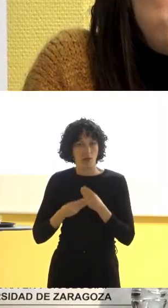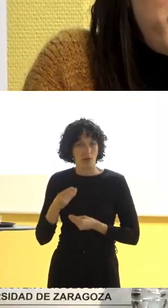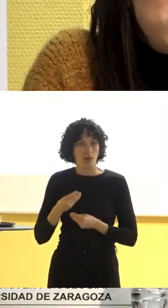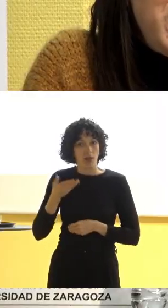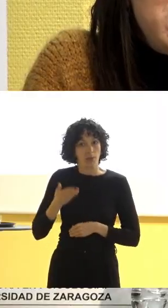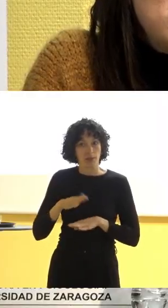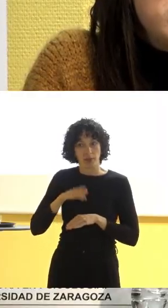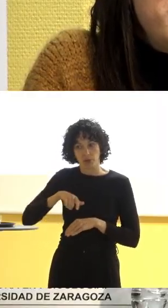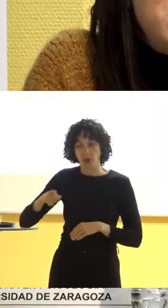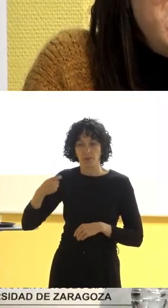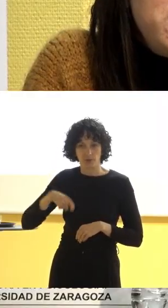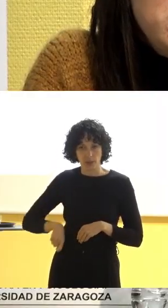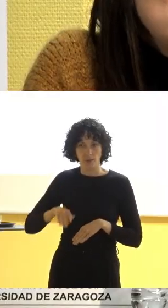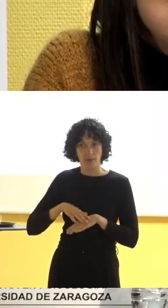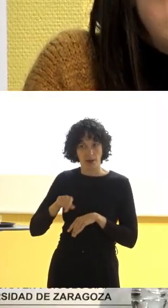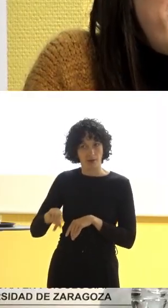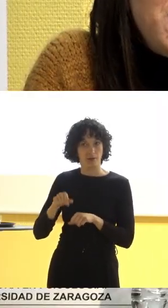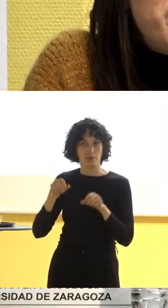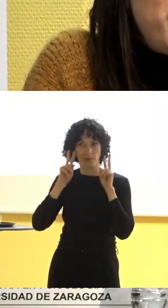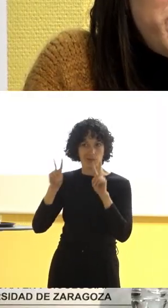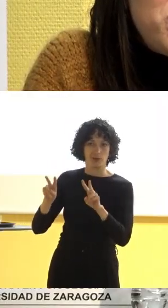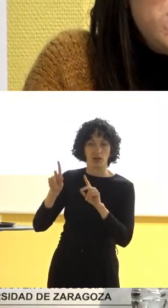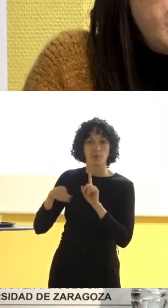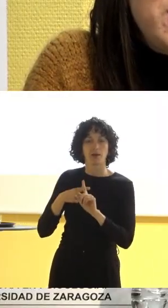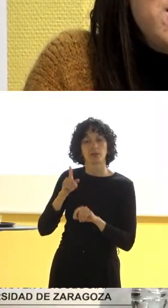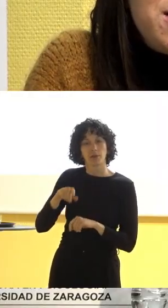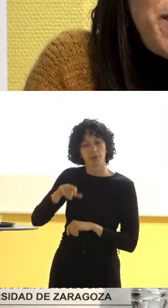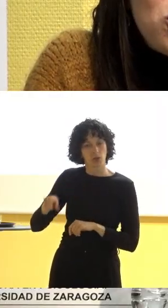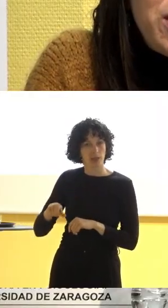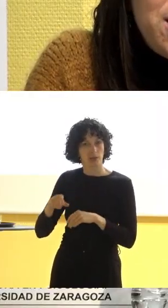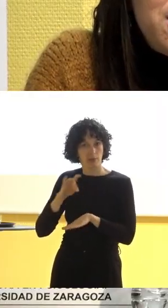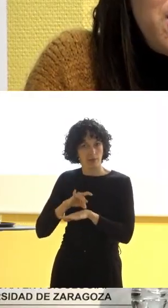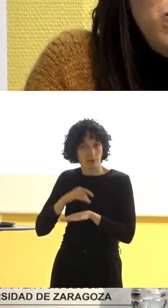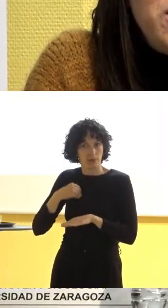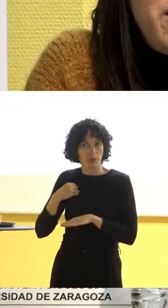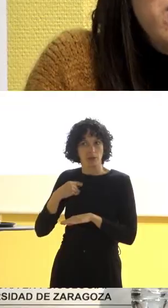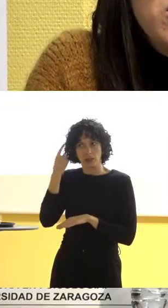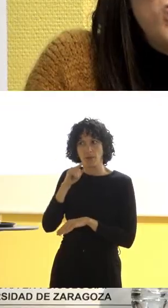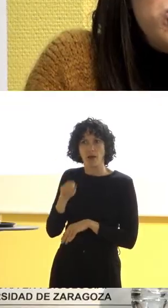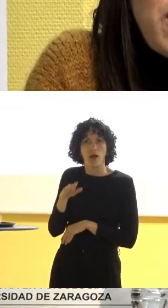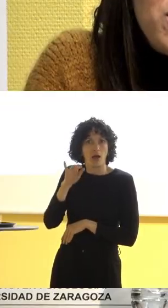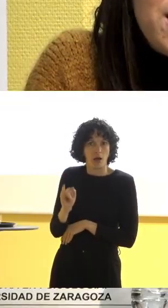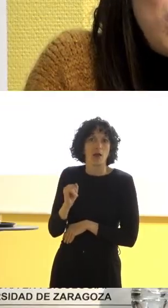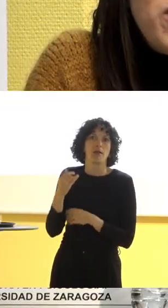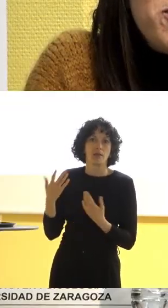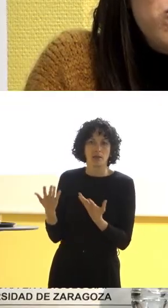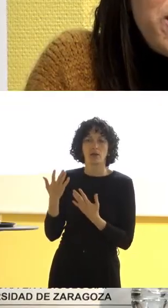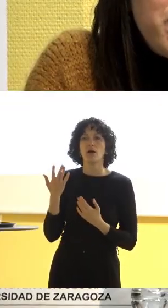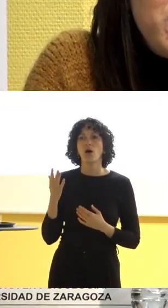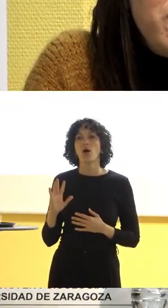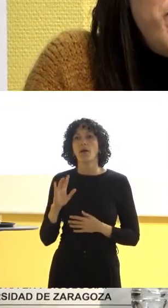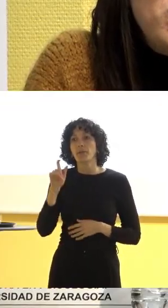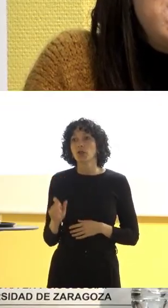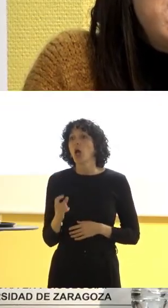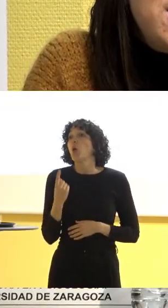para los profesionales, ¿no?, que se visibilice, como para las propias personas afectadas que sepamos que existe, ¿no?, y que hay, pues aunque sea una persona